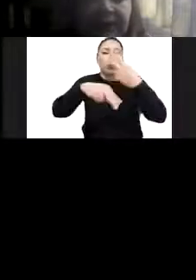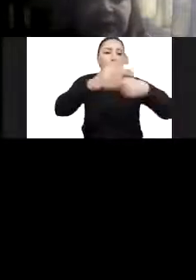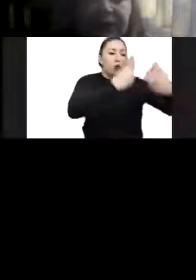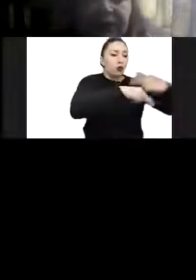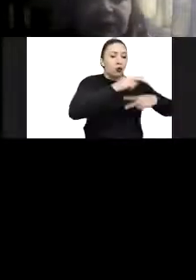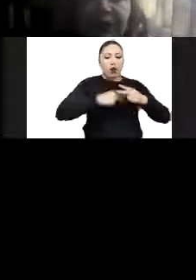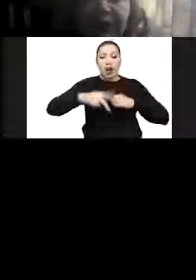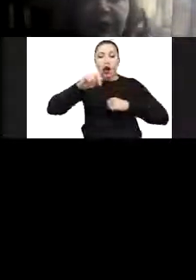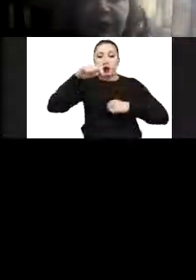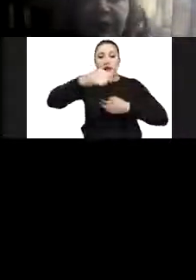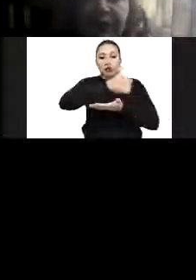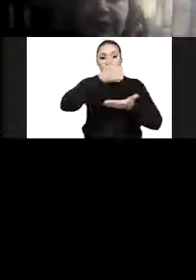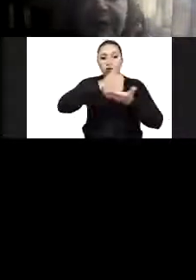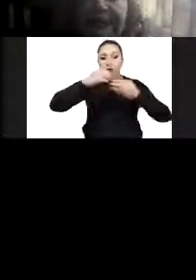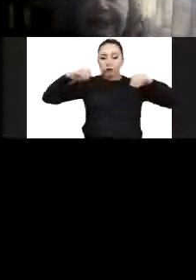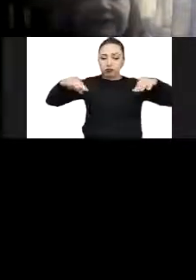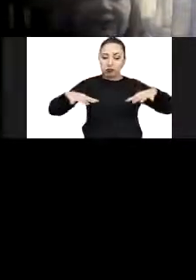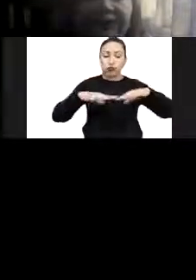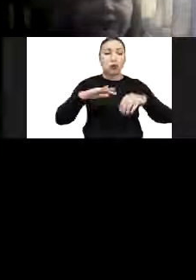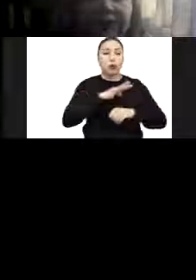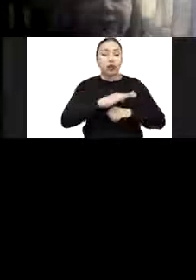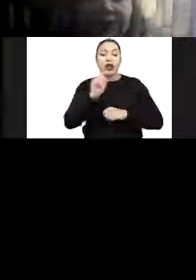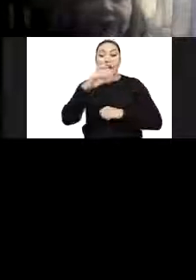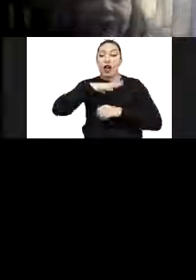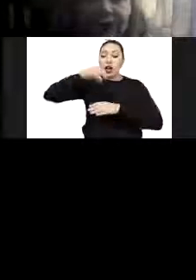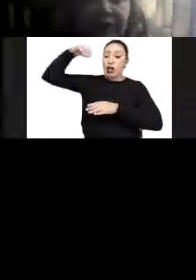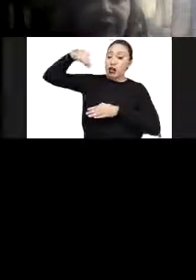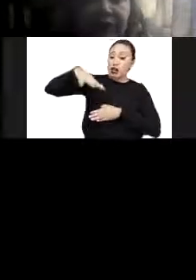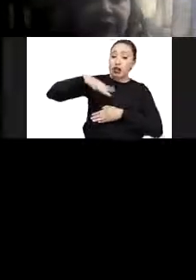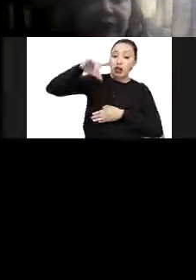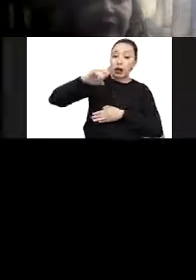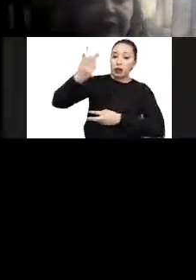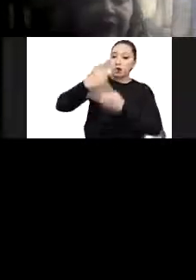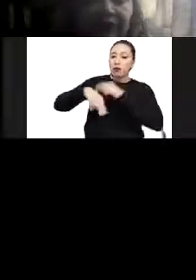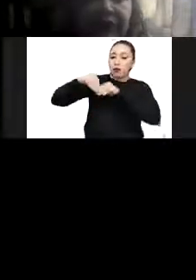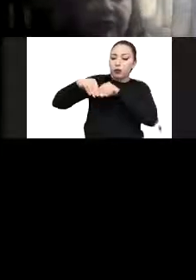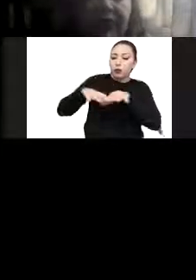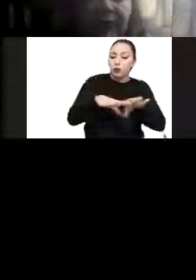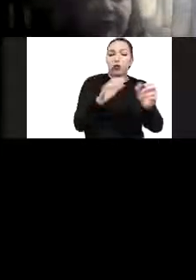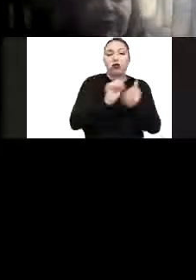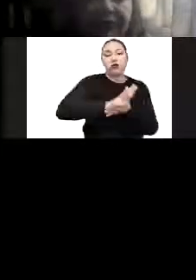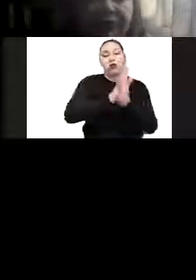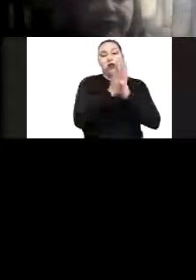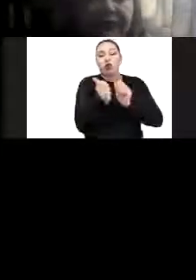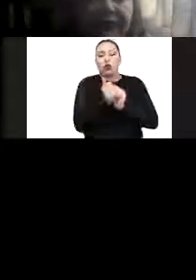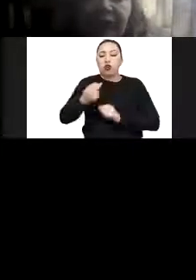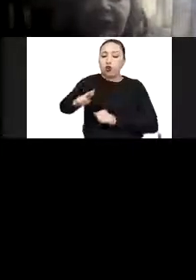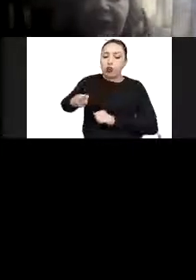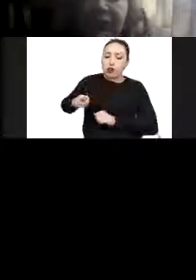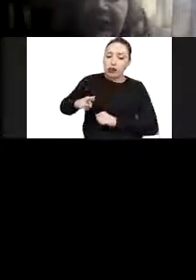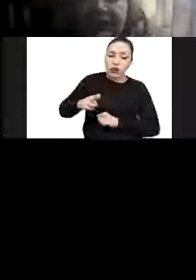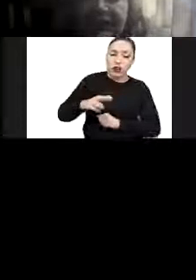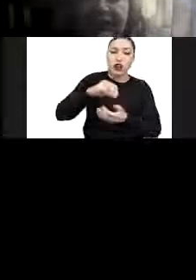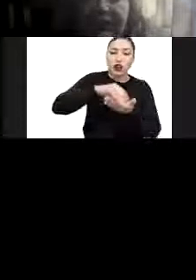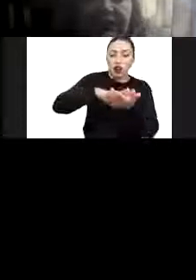México. Muchos de estos manantiales dan origen a los ríos, que son los que hemos, digamos, enlistado, pero